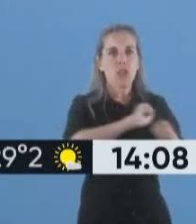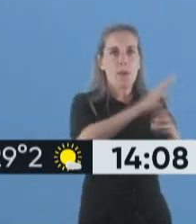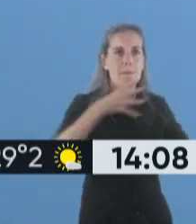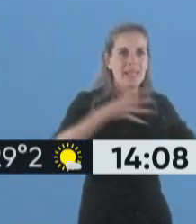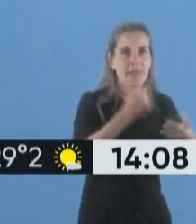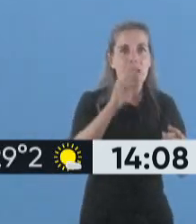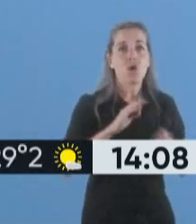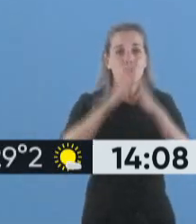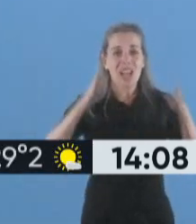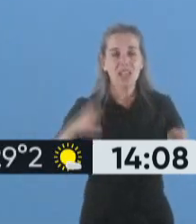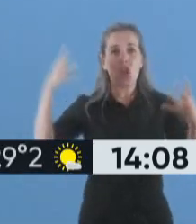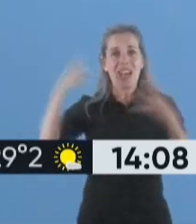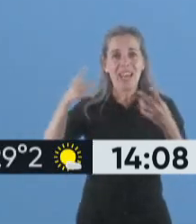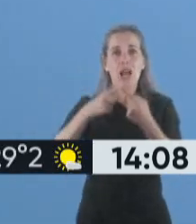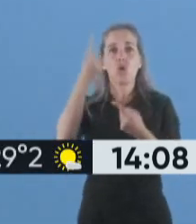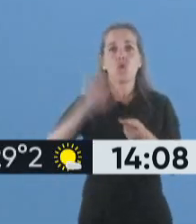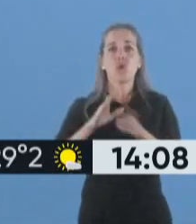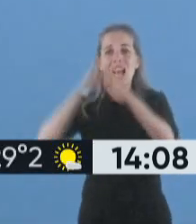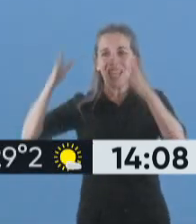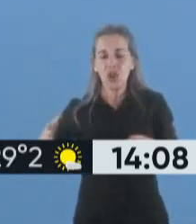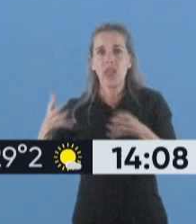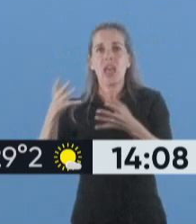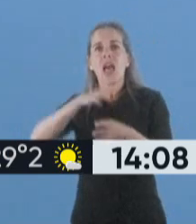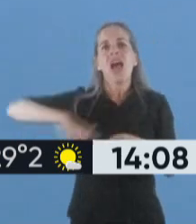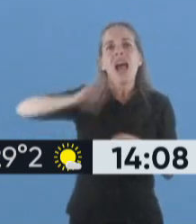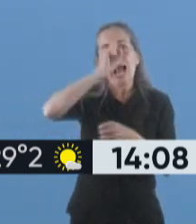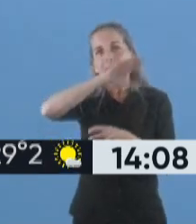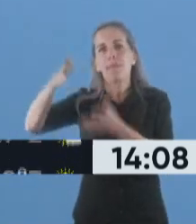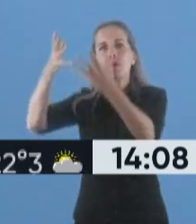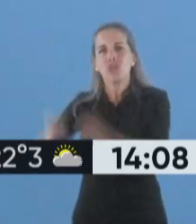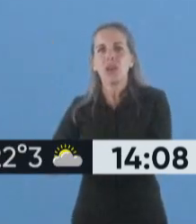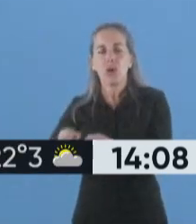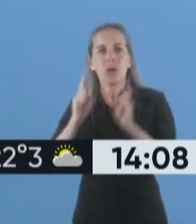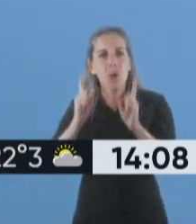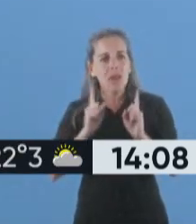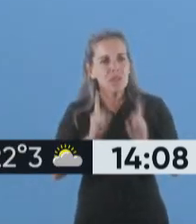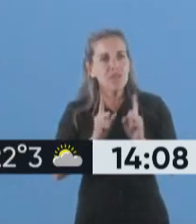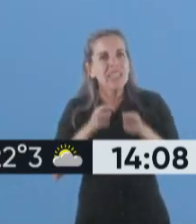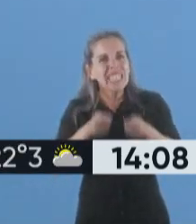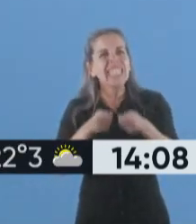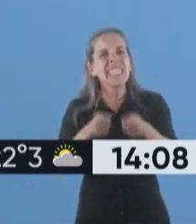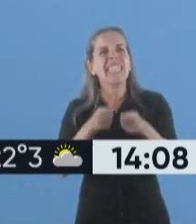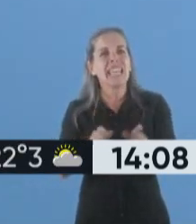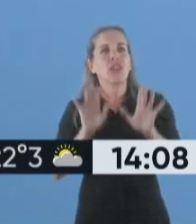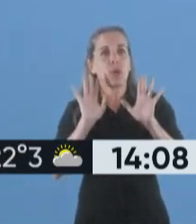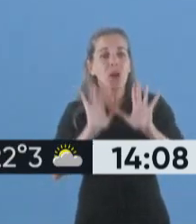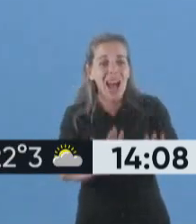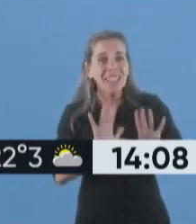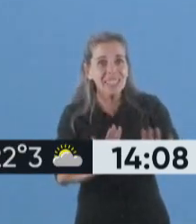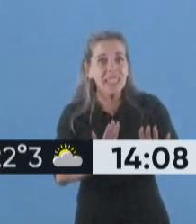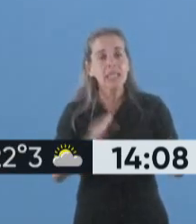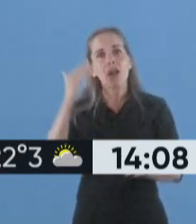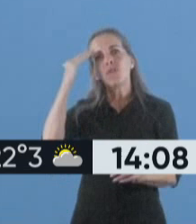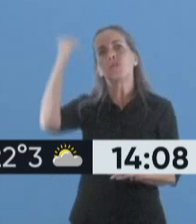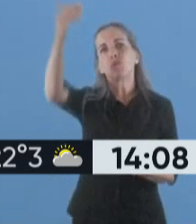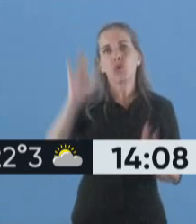guerra, 1 año de sequía, pero no paramos, seguimos insistiendo en esto, porque acá está el futuro. Y como